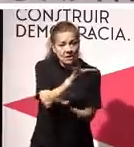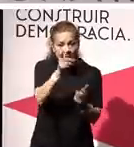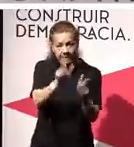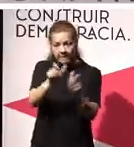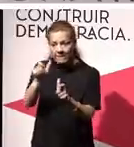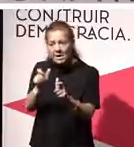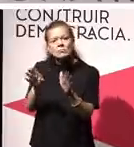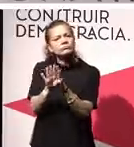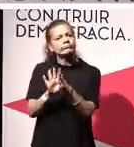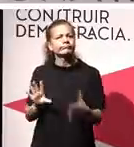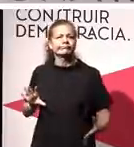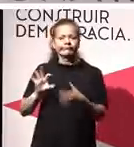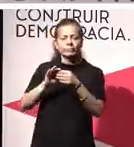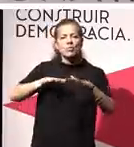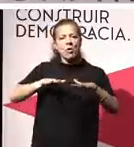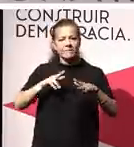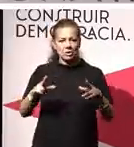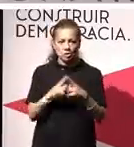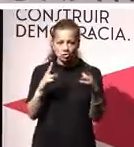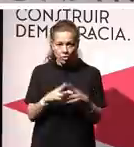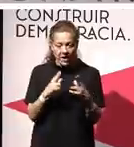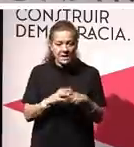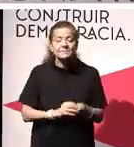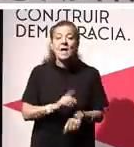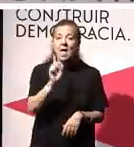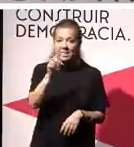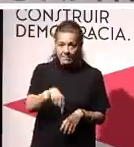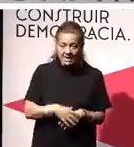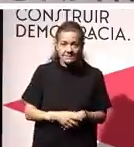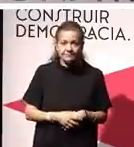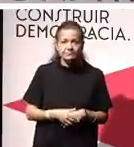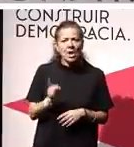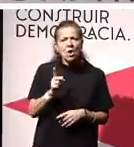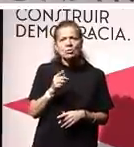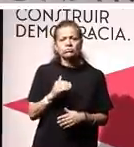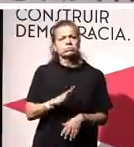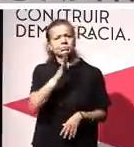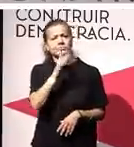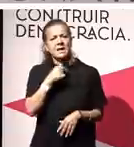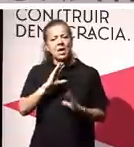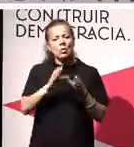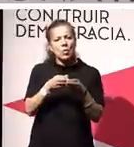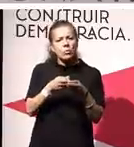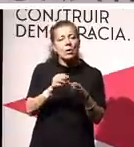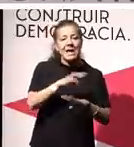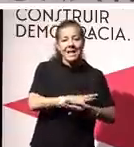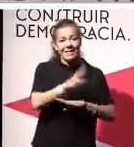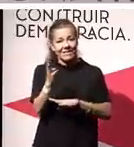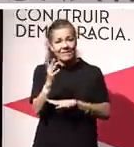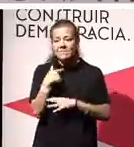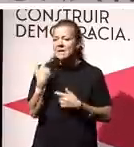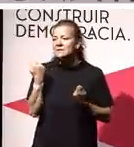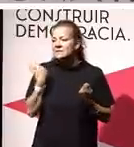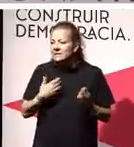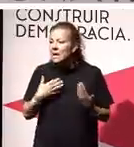en permanente alianza con los movimientos sociales. Y, además, no basta que en nuestro país el colectivo LGTBI cierre